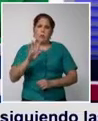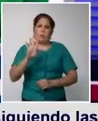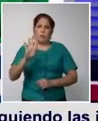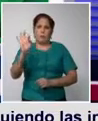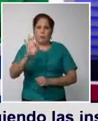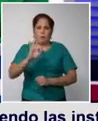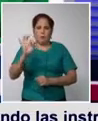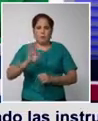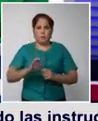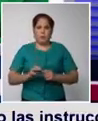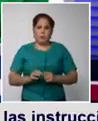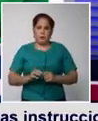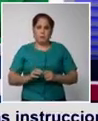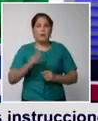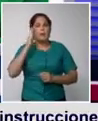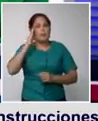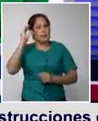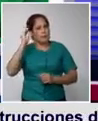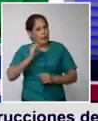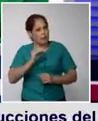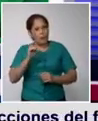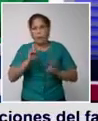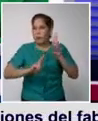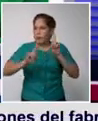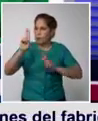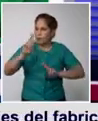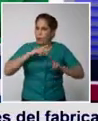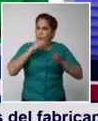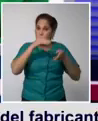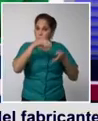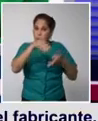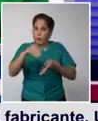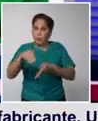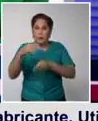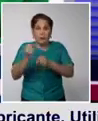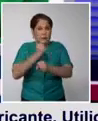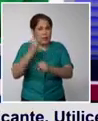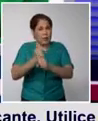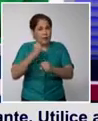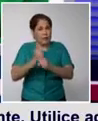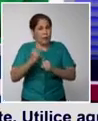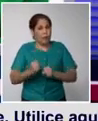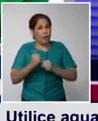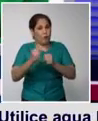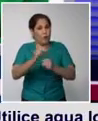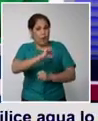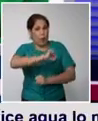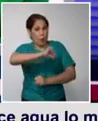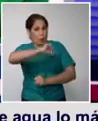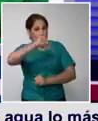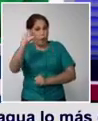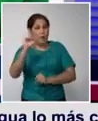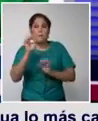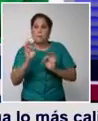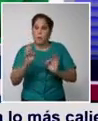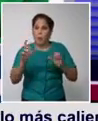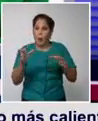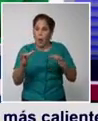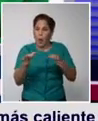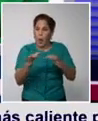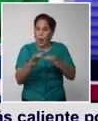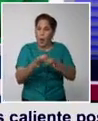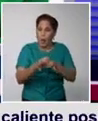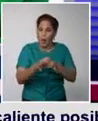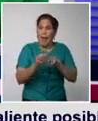0,54%, que aunque estemos inconformes con esta letalidad y se trabaja para lograr todavía disminuirla aún